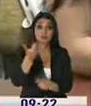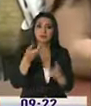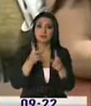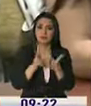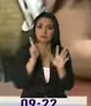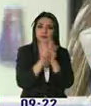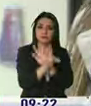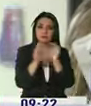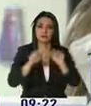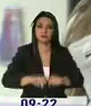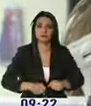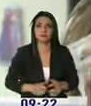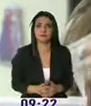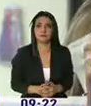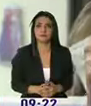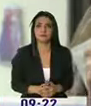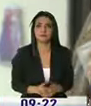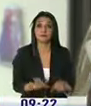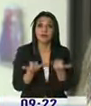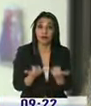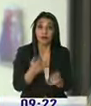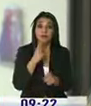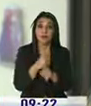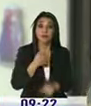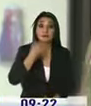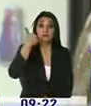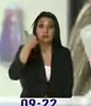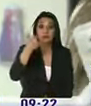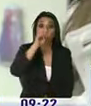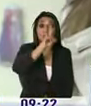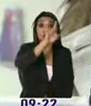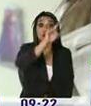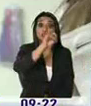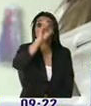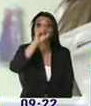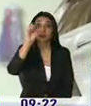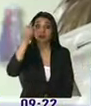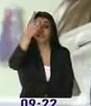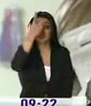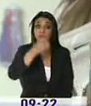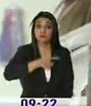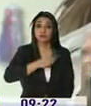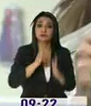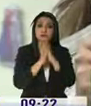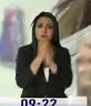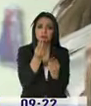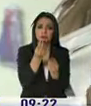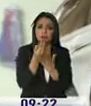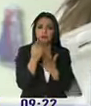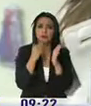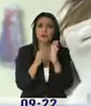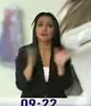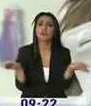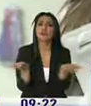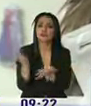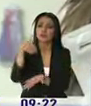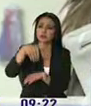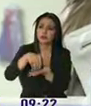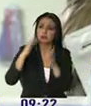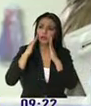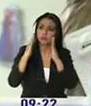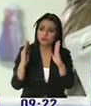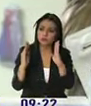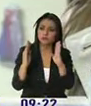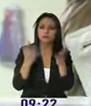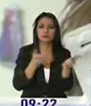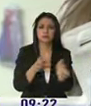hacer denuncias. Estamos articulando porque en el 1-800-DECIDE se puede llamar a pedir información de dónde están los centros de atención de